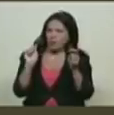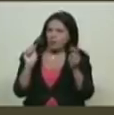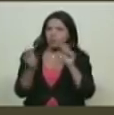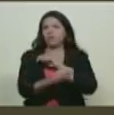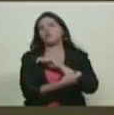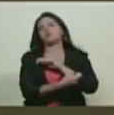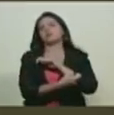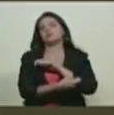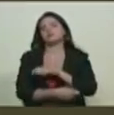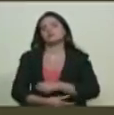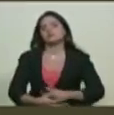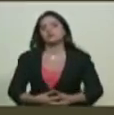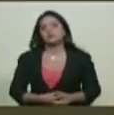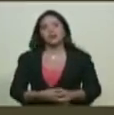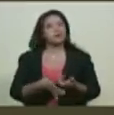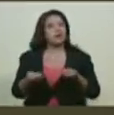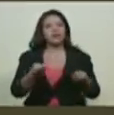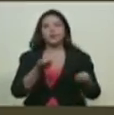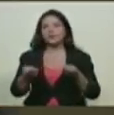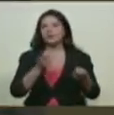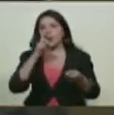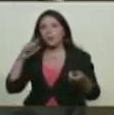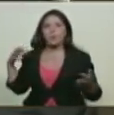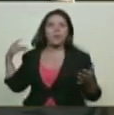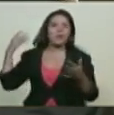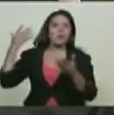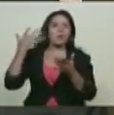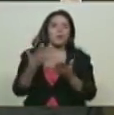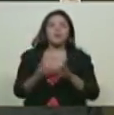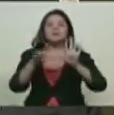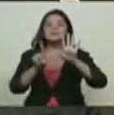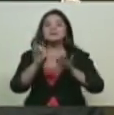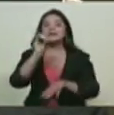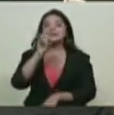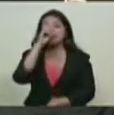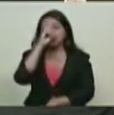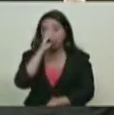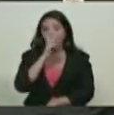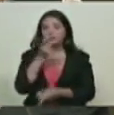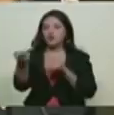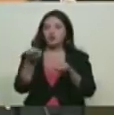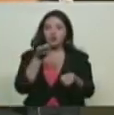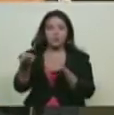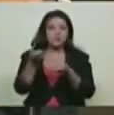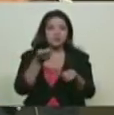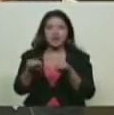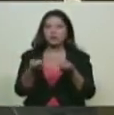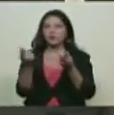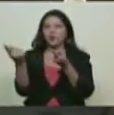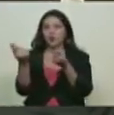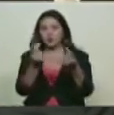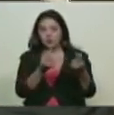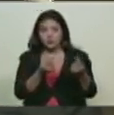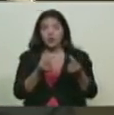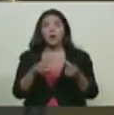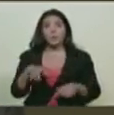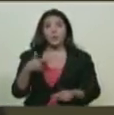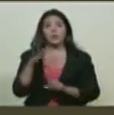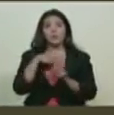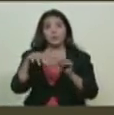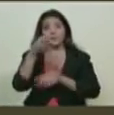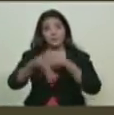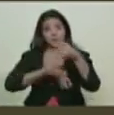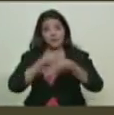la economía mundial en los últimos 60 años porque para ponerlo en contexto